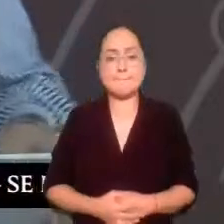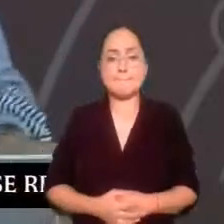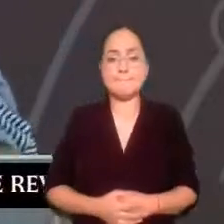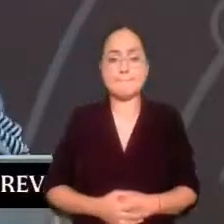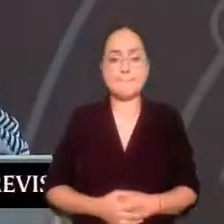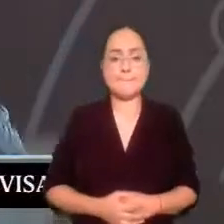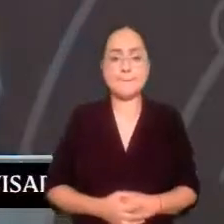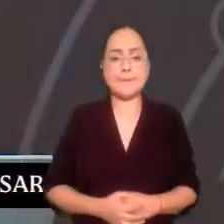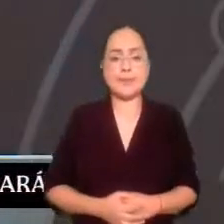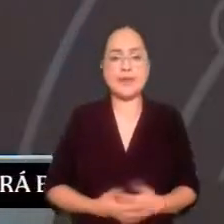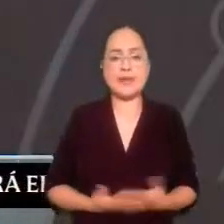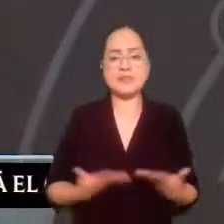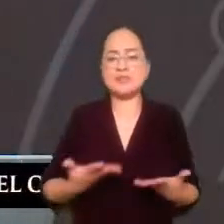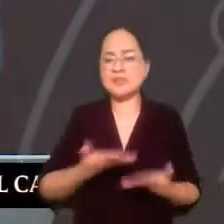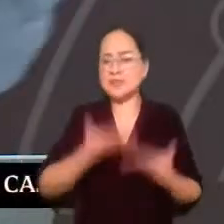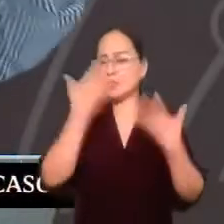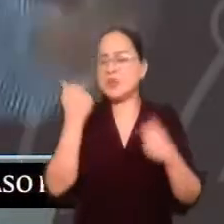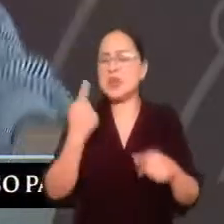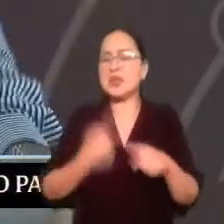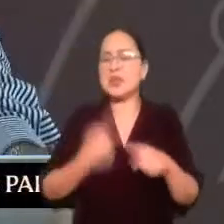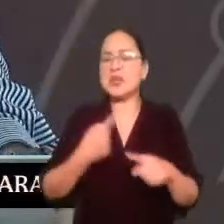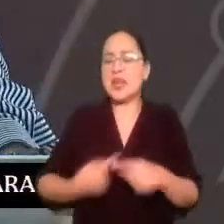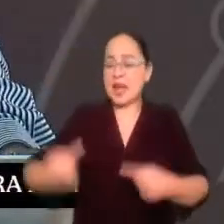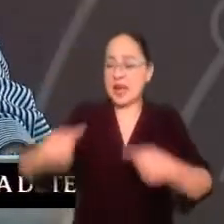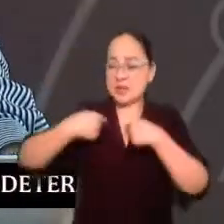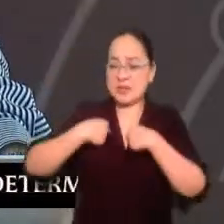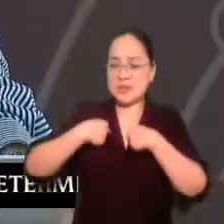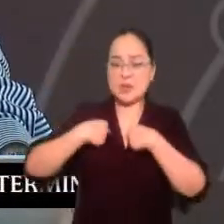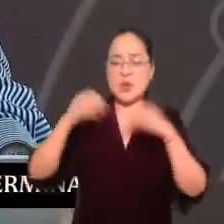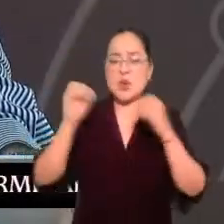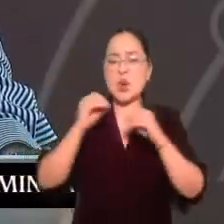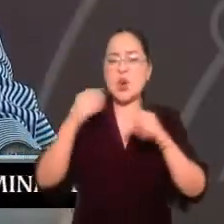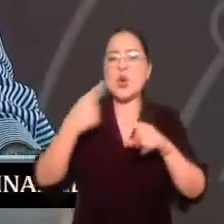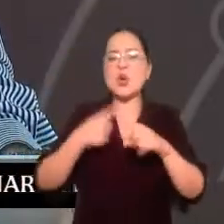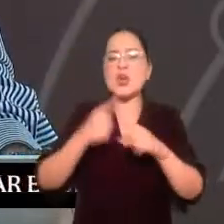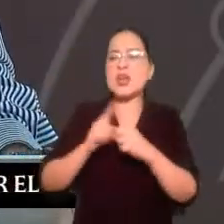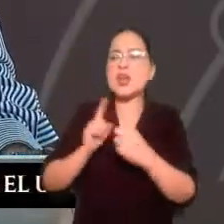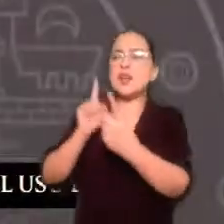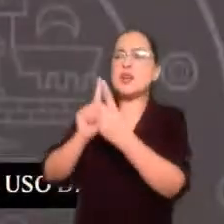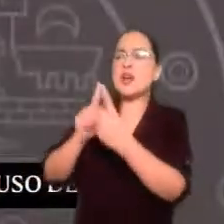Pues no sé quién, ¿eh? A mí no. ¿Quién nos buscó? ¿Tú sabes, Omar?